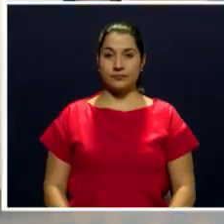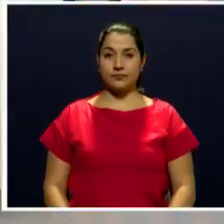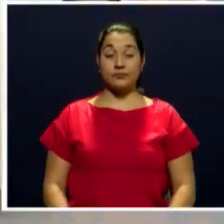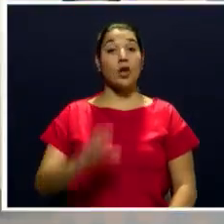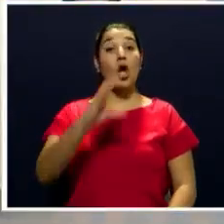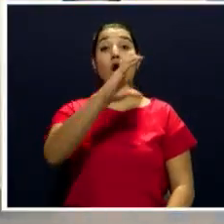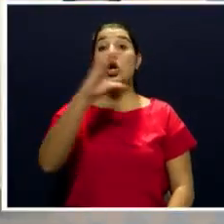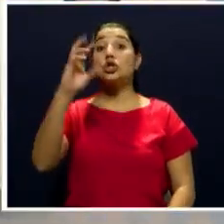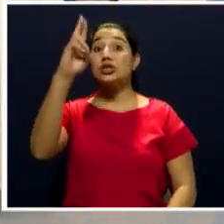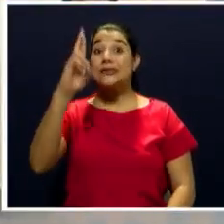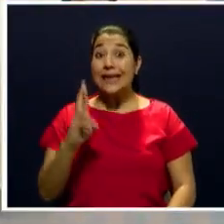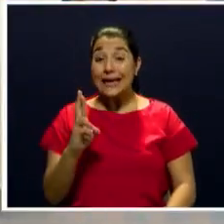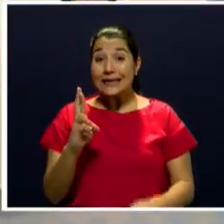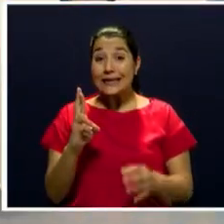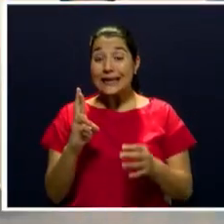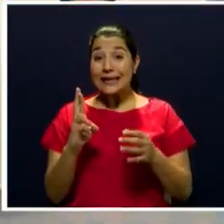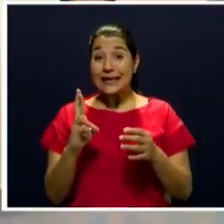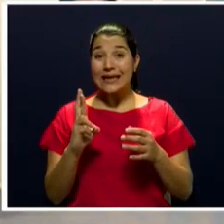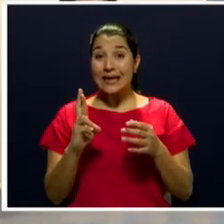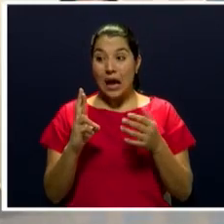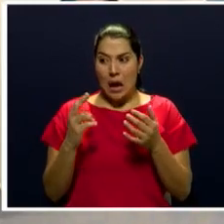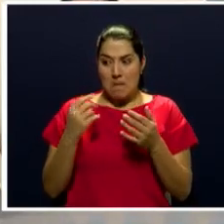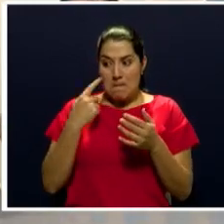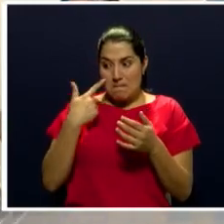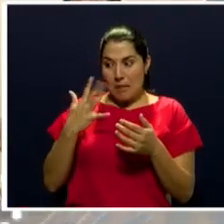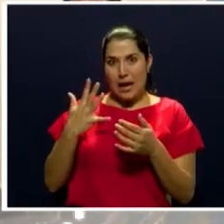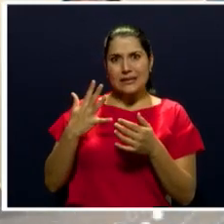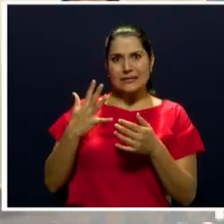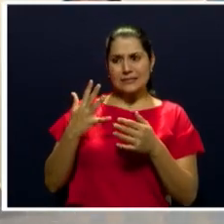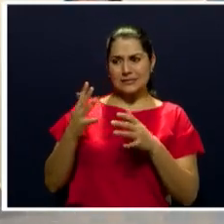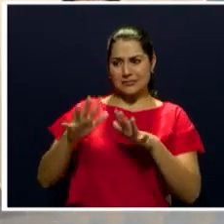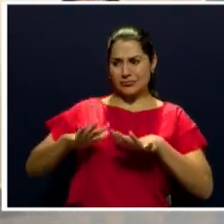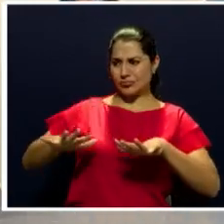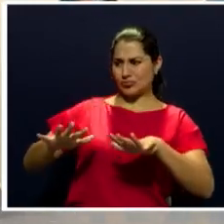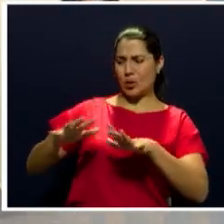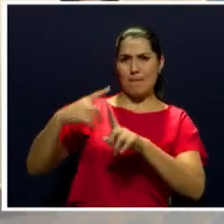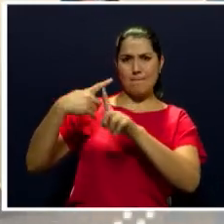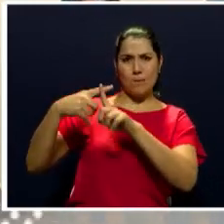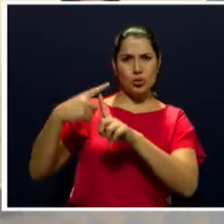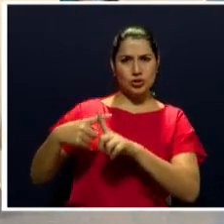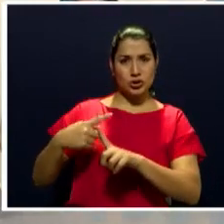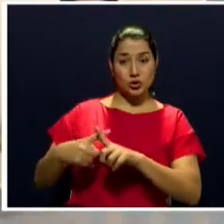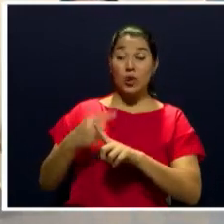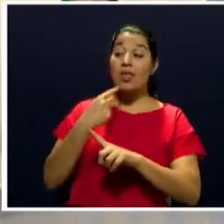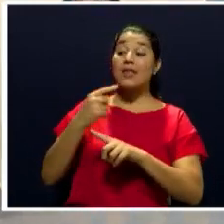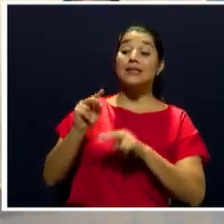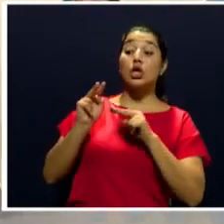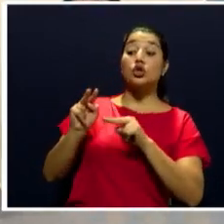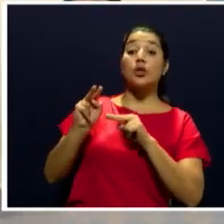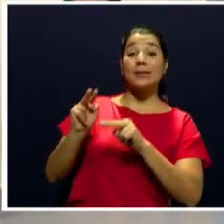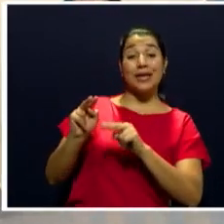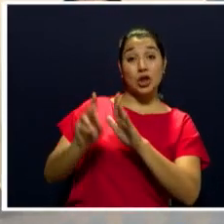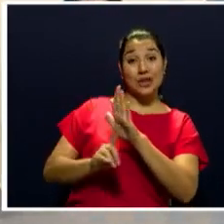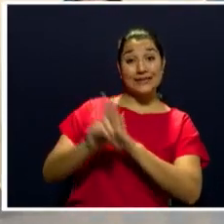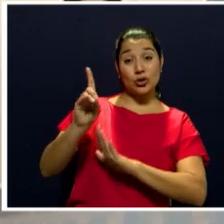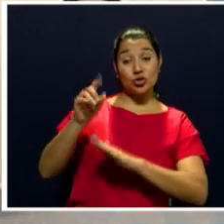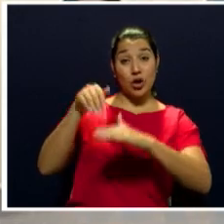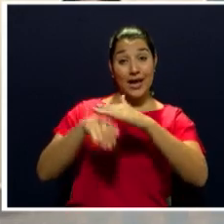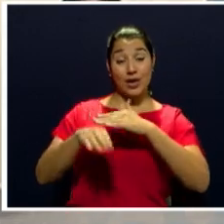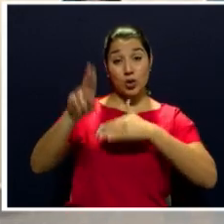Costa Rica está muy cerca del escenario optimista proyectado por el Observatorio de Desarrollo de la Universidad de Costa Rica.